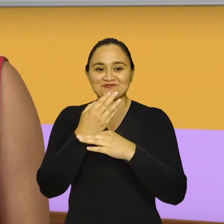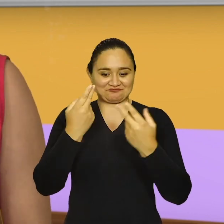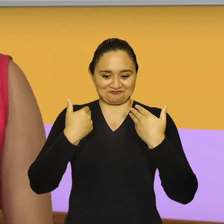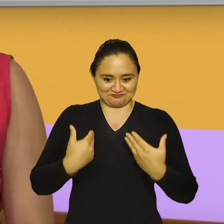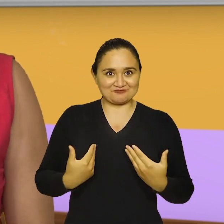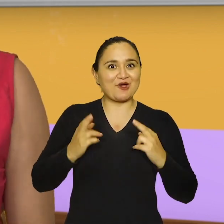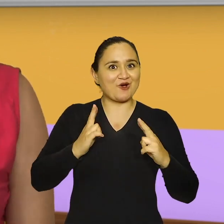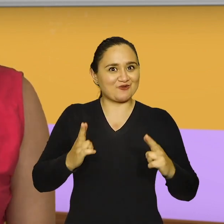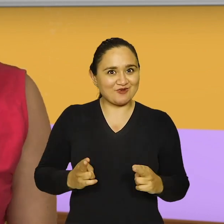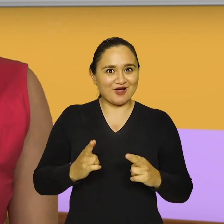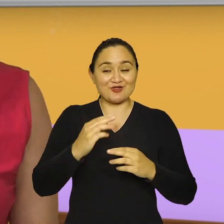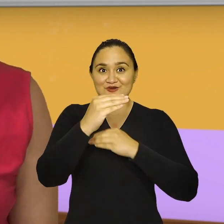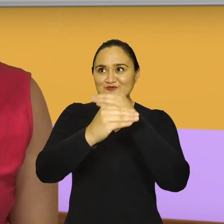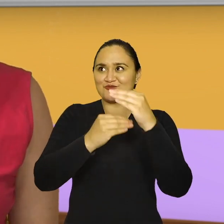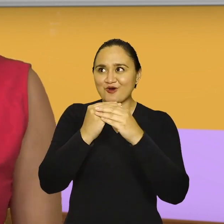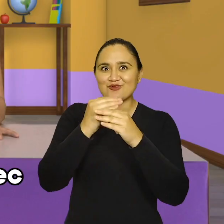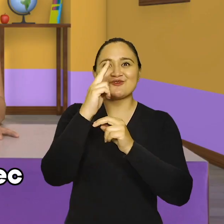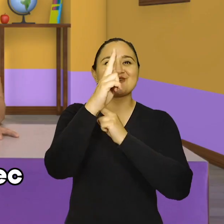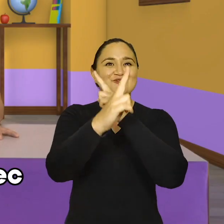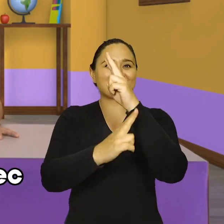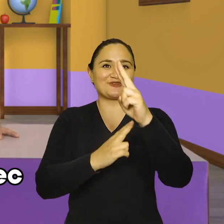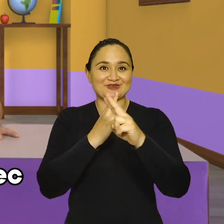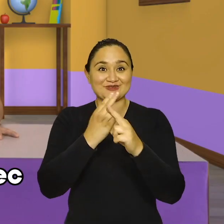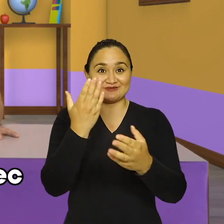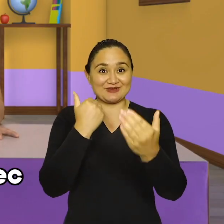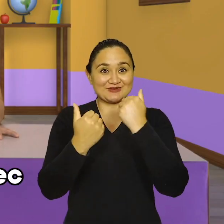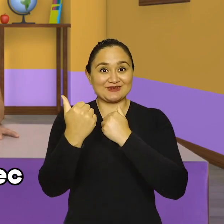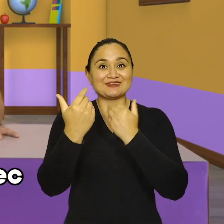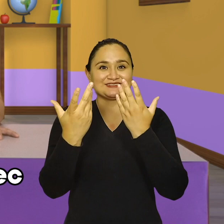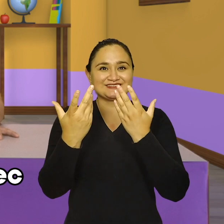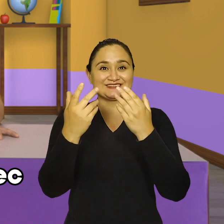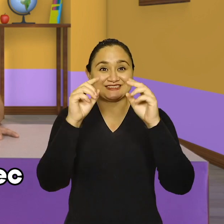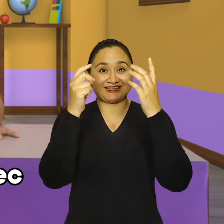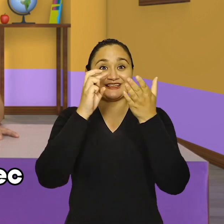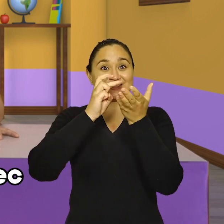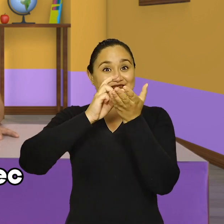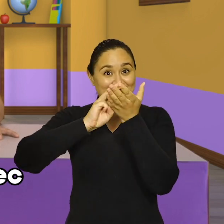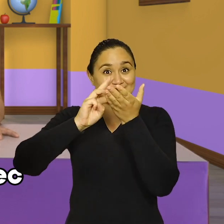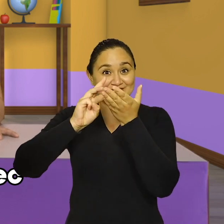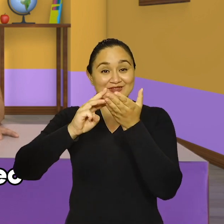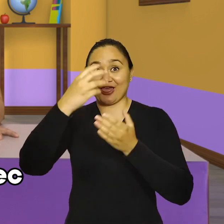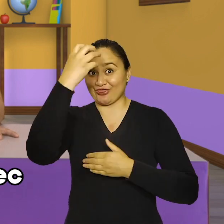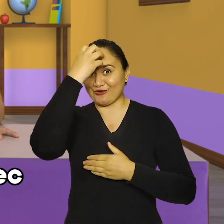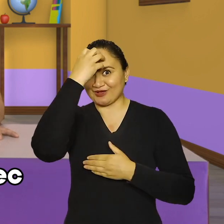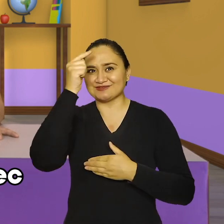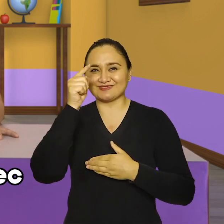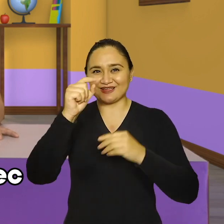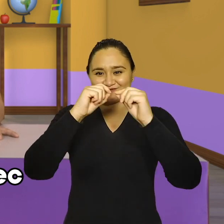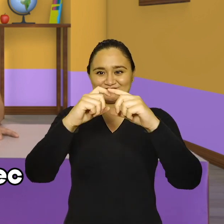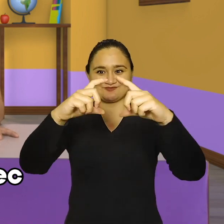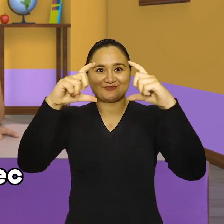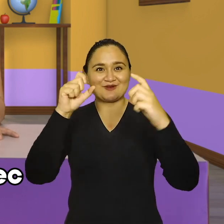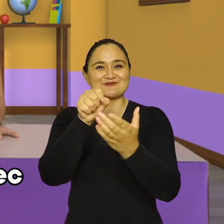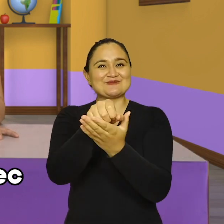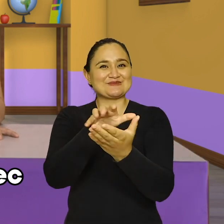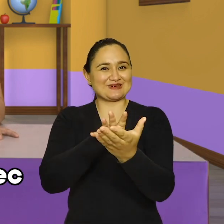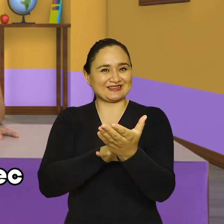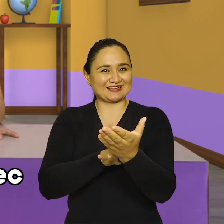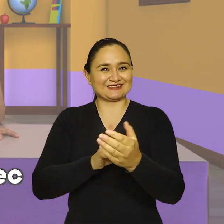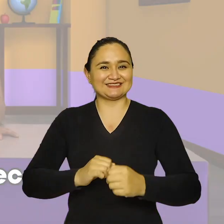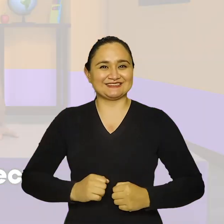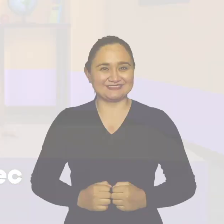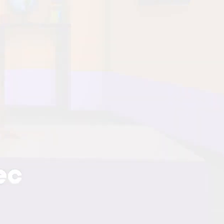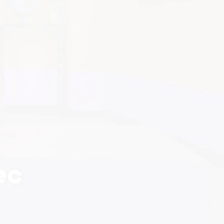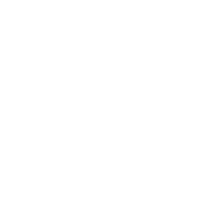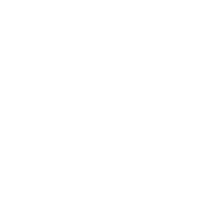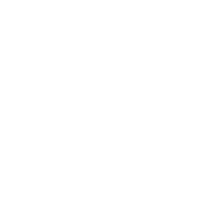Nosotros, el mundo y el universo. Visita nuestro portal de recursos educativos y accede a la sección de proyectos